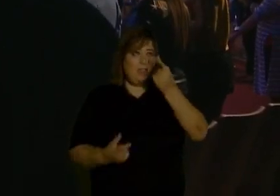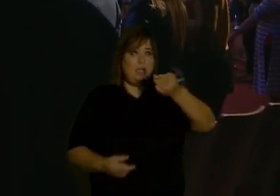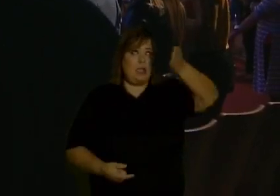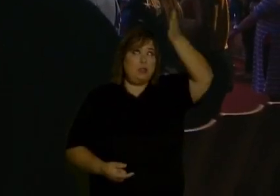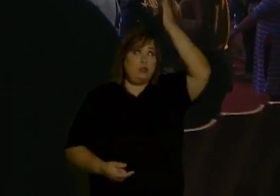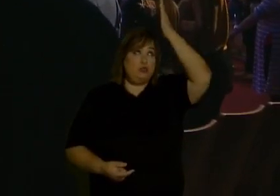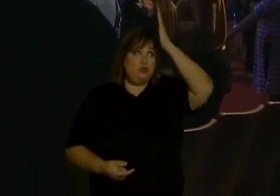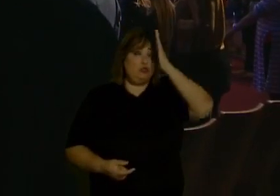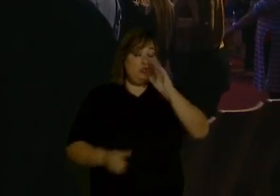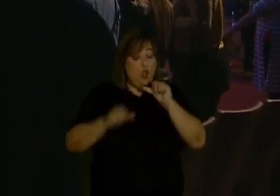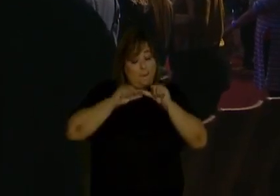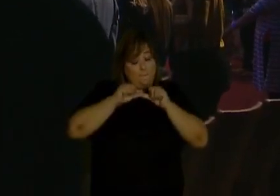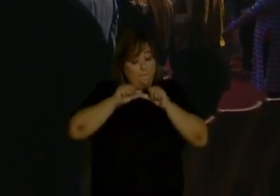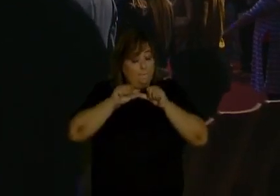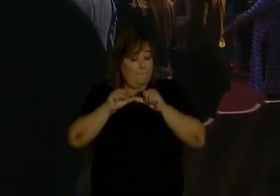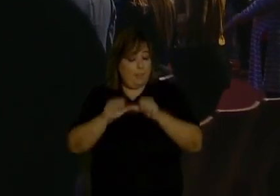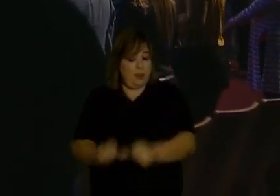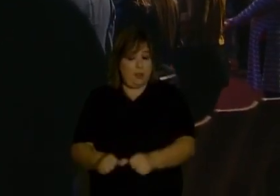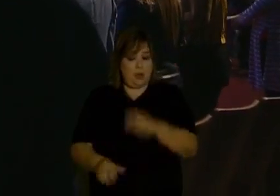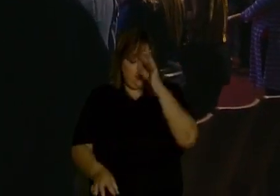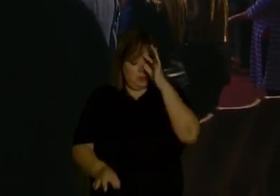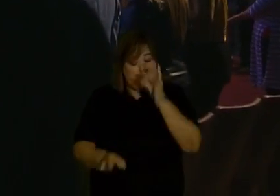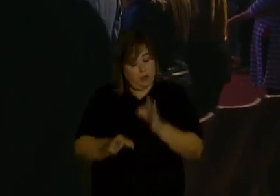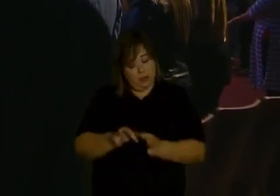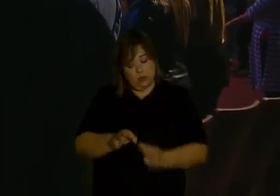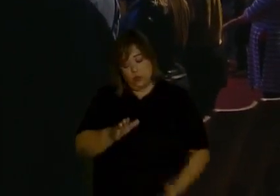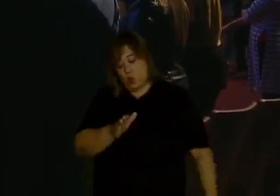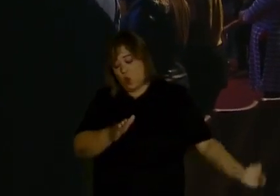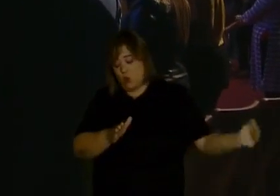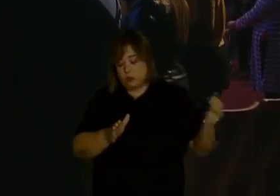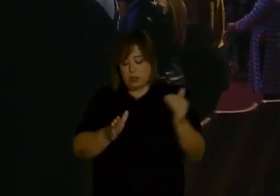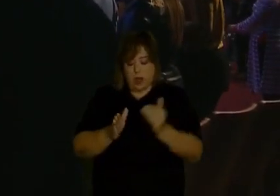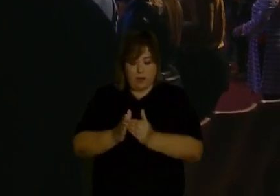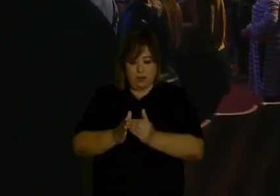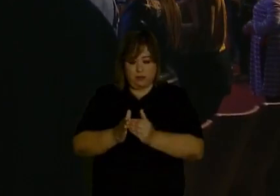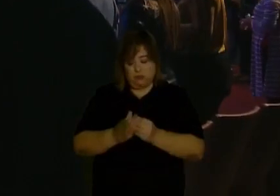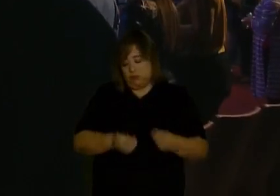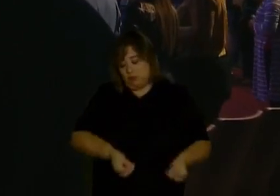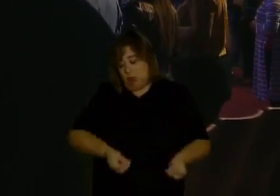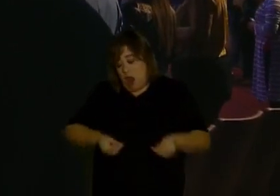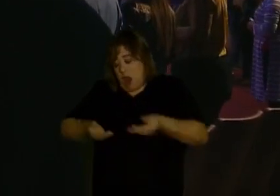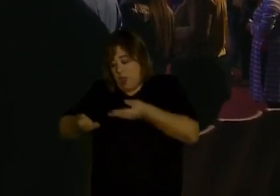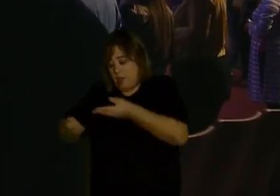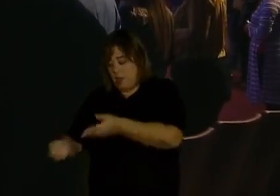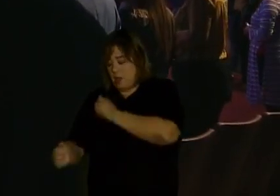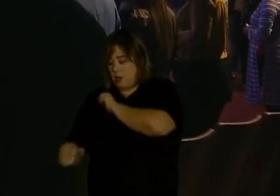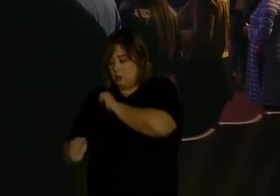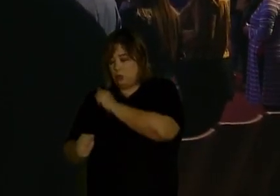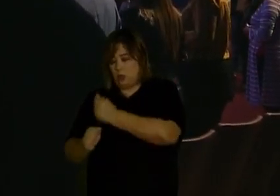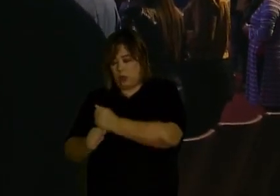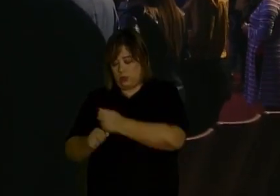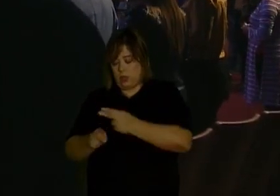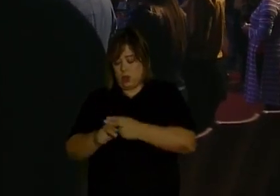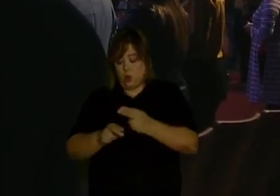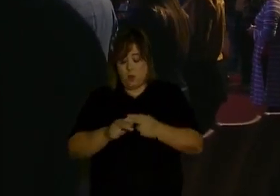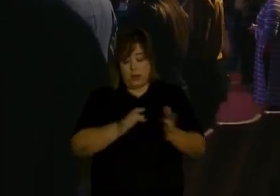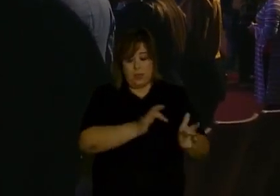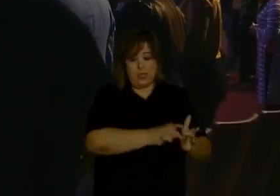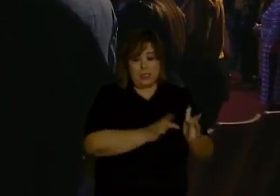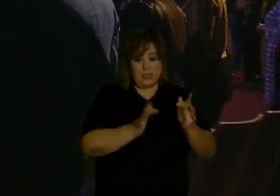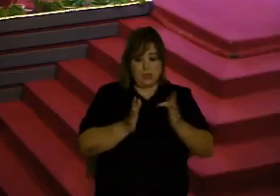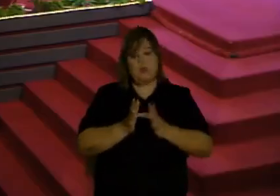tú lo reivindicas, le devuelves el anillo, la vestidura y le vuelves la autoridad. En el nombre de